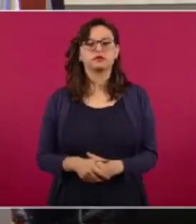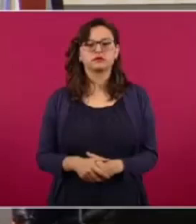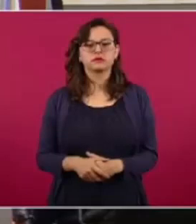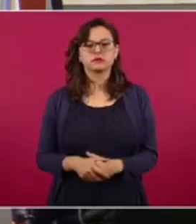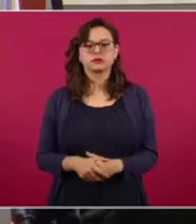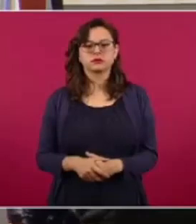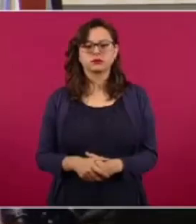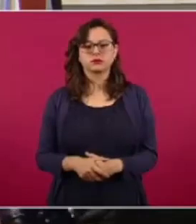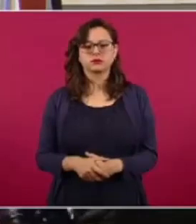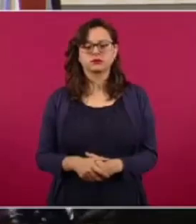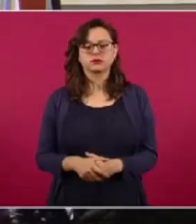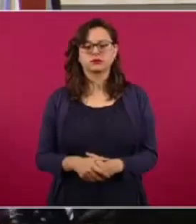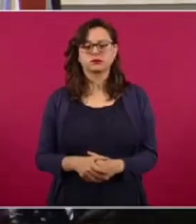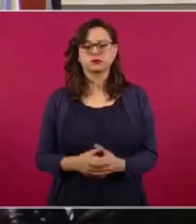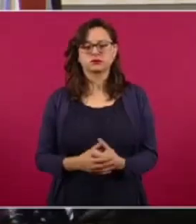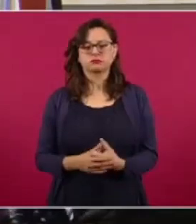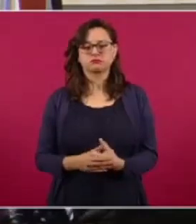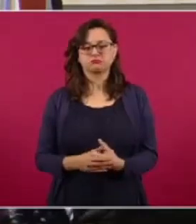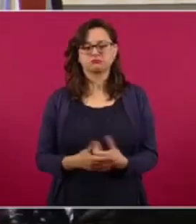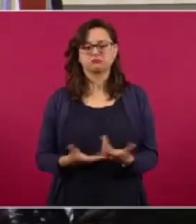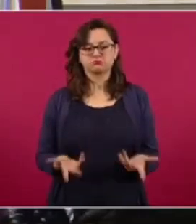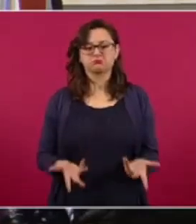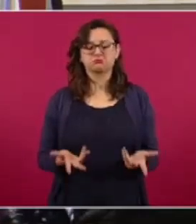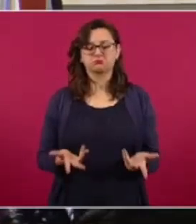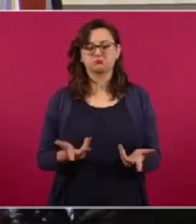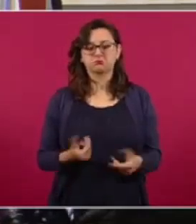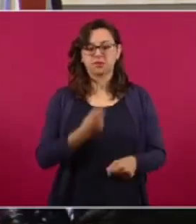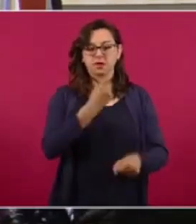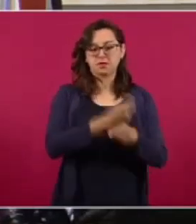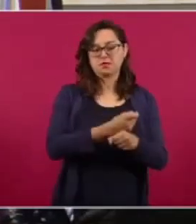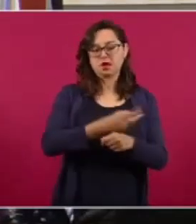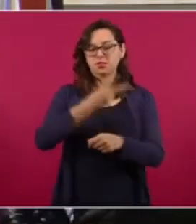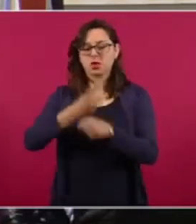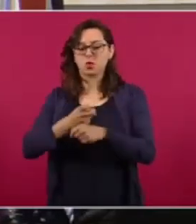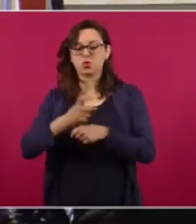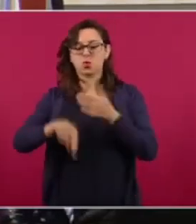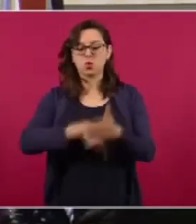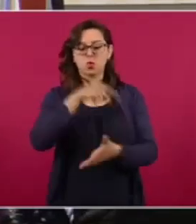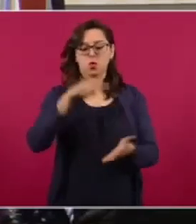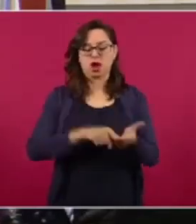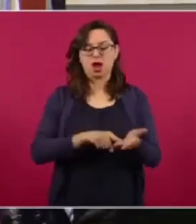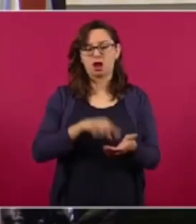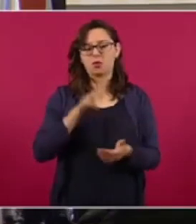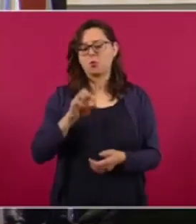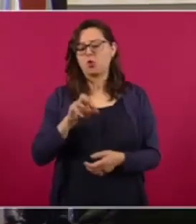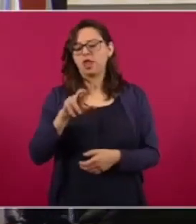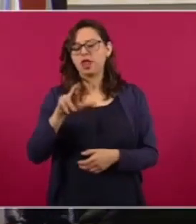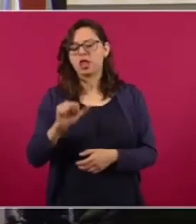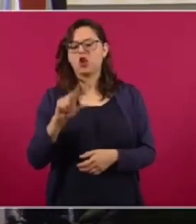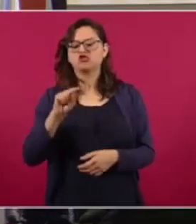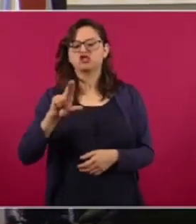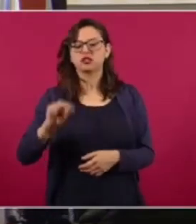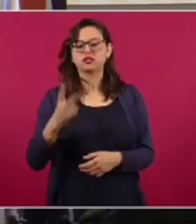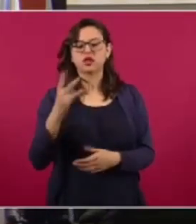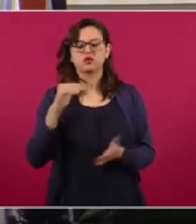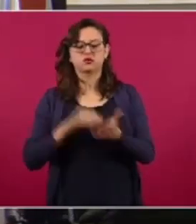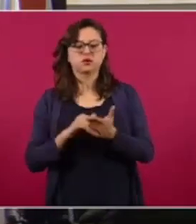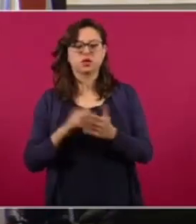44.891. 82.000 primero y segundo lugar. Adelante, vamos a rezar.